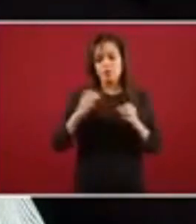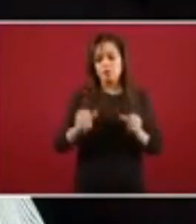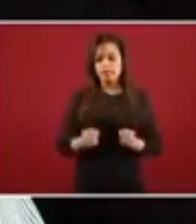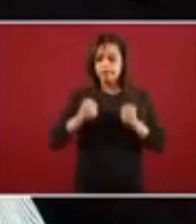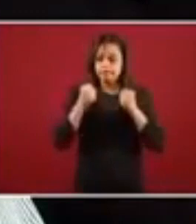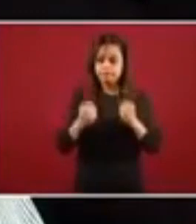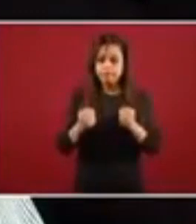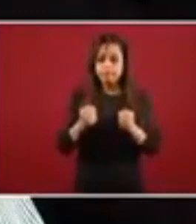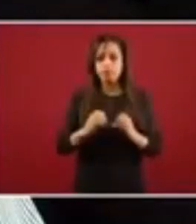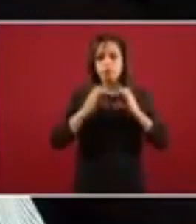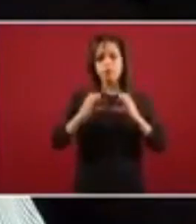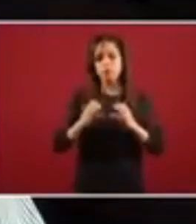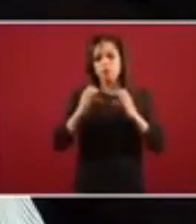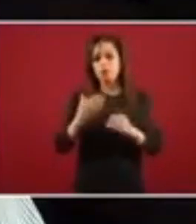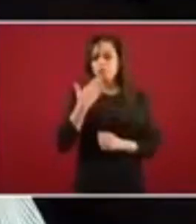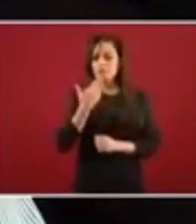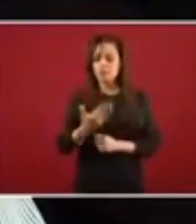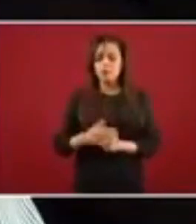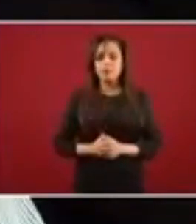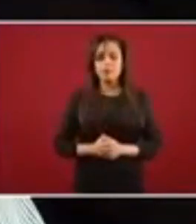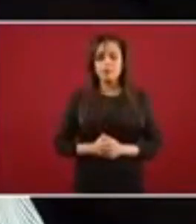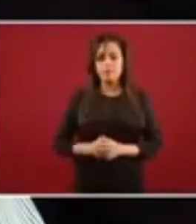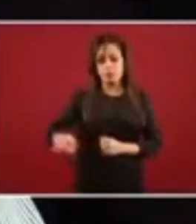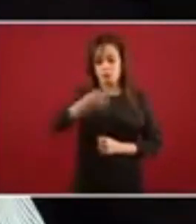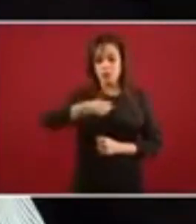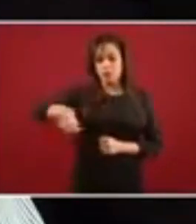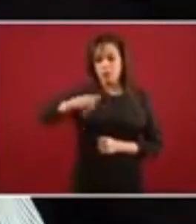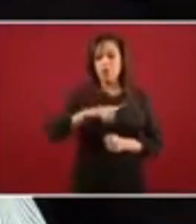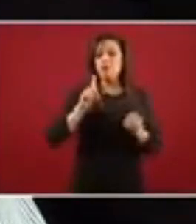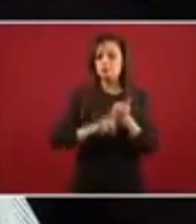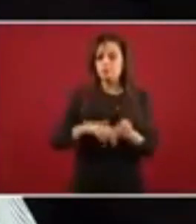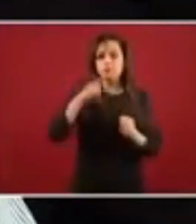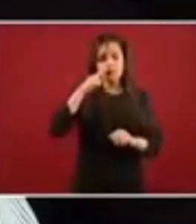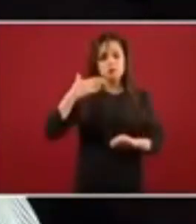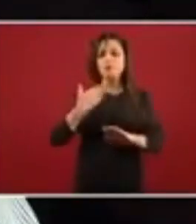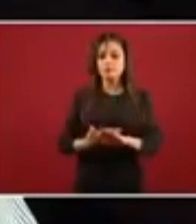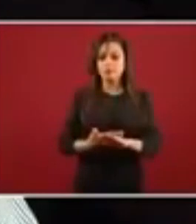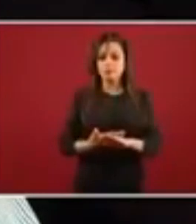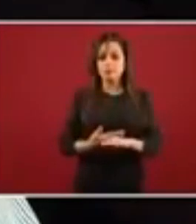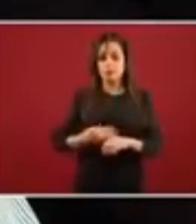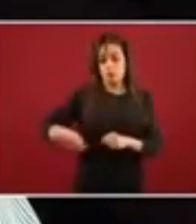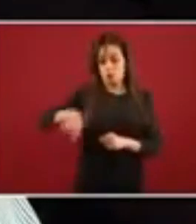medidas. Es una responsabilidad de todos y todas, y es nuestra obligación